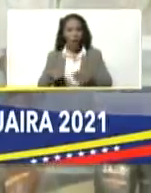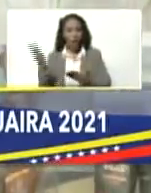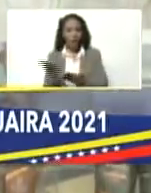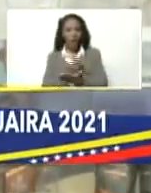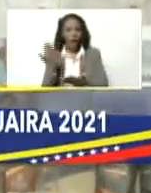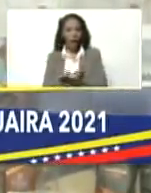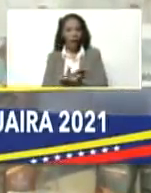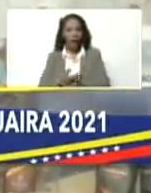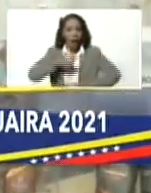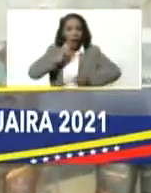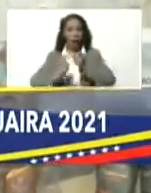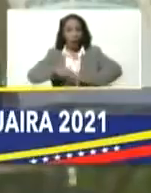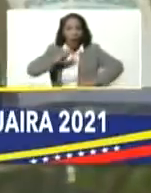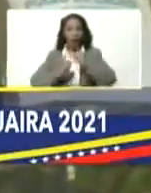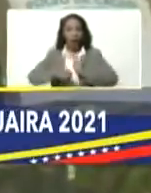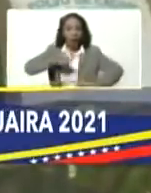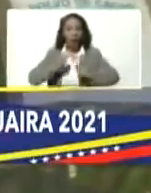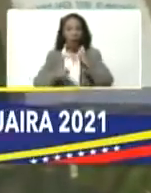Gaita.